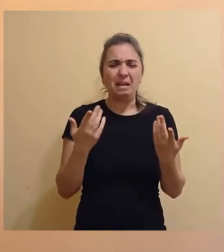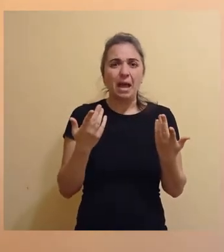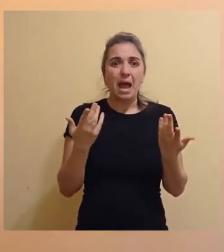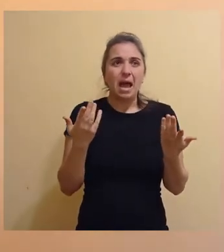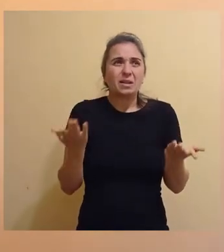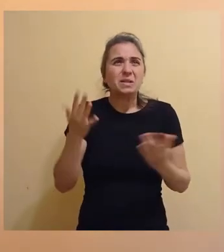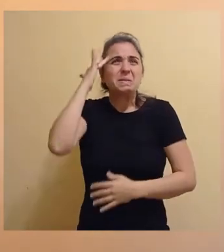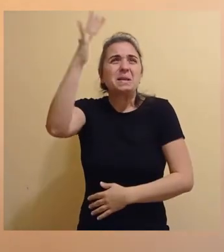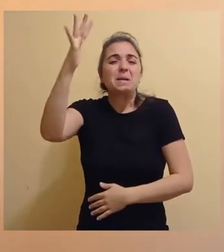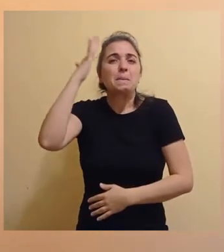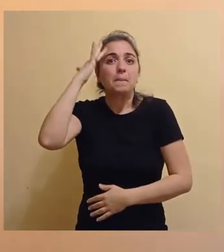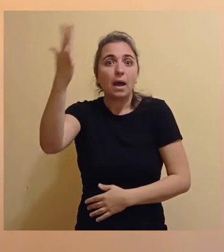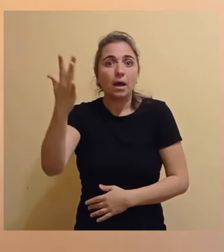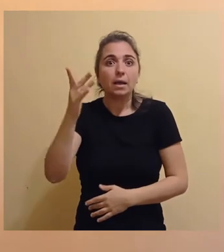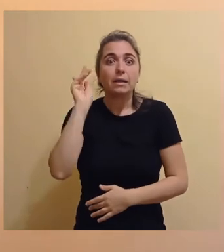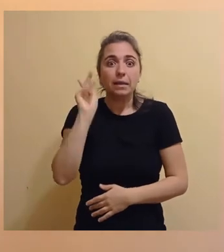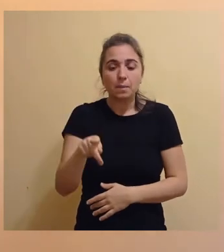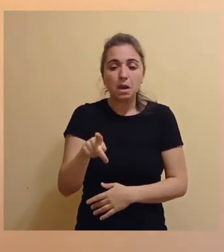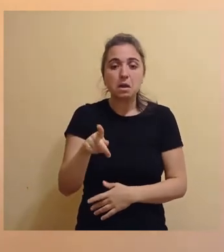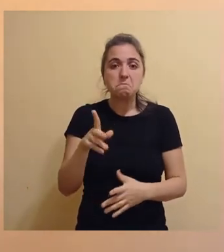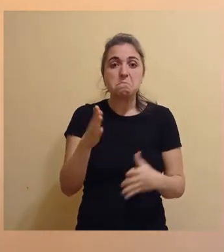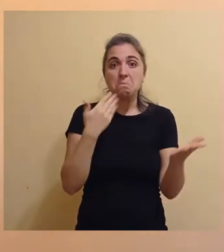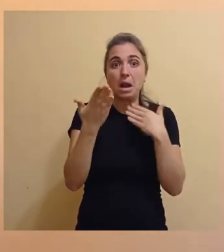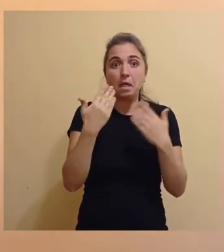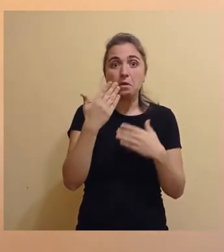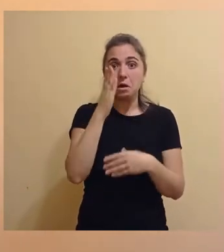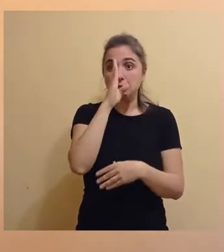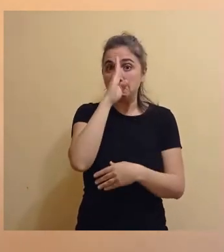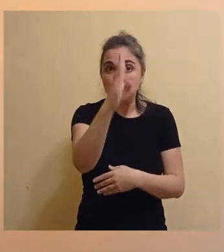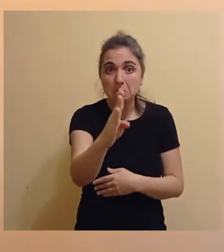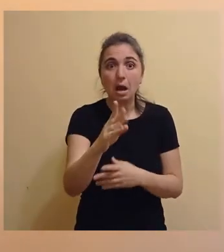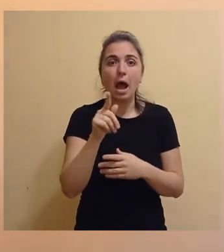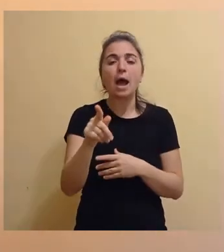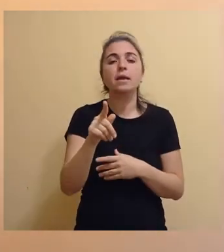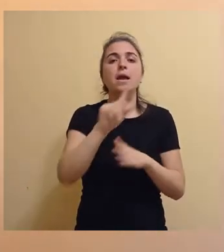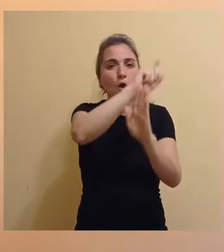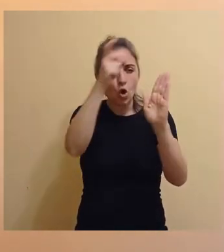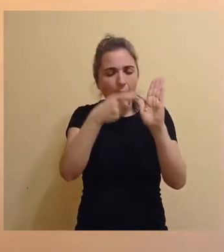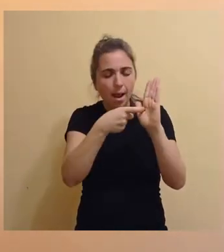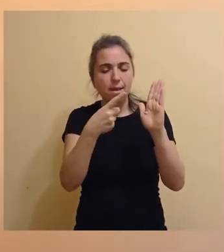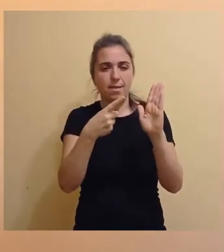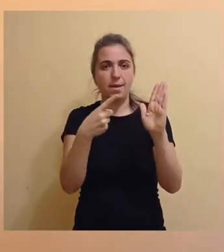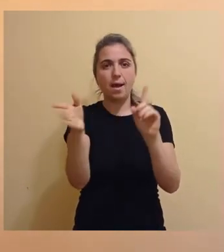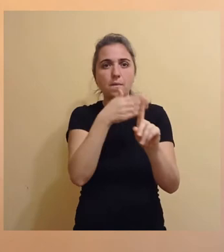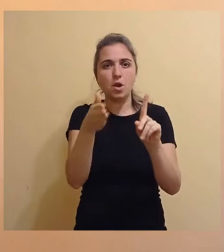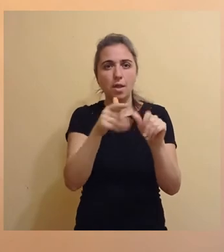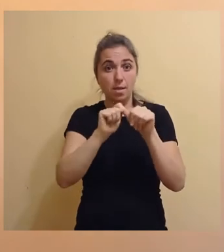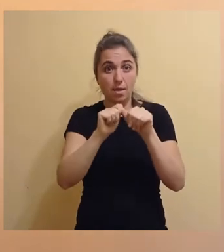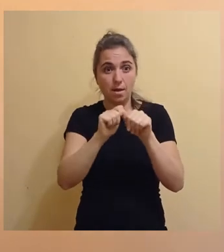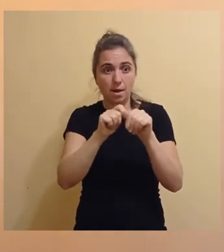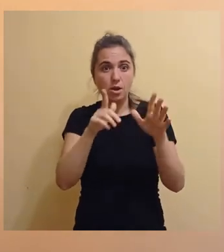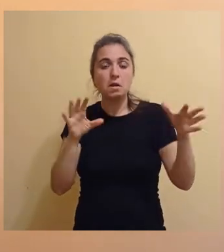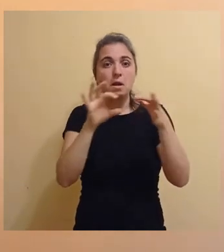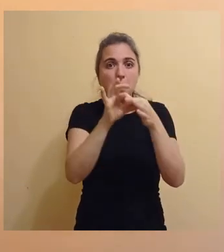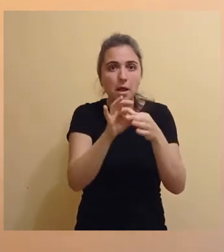de comentarios. O imaginémonos en relaciones heterosexuales, siguiendo un poco lo que es la ley de violencia de género y